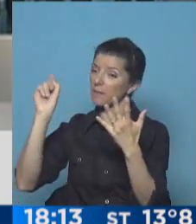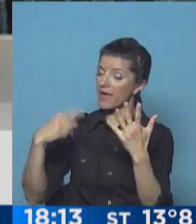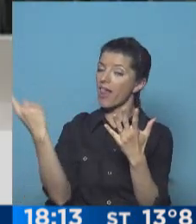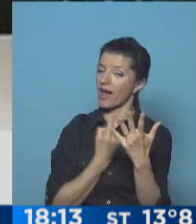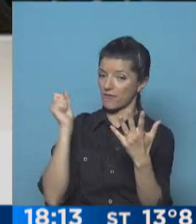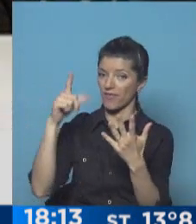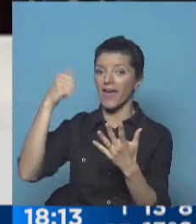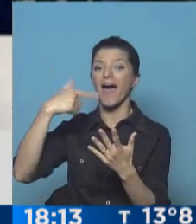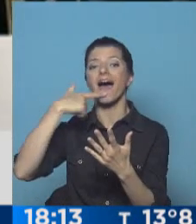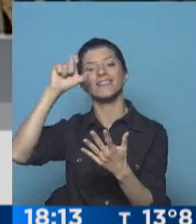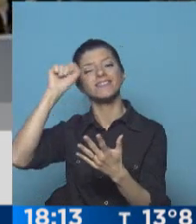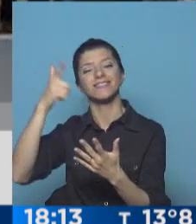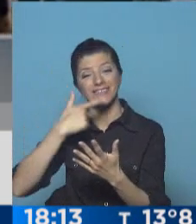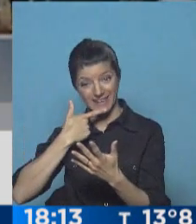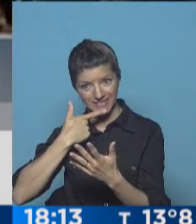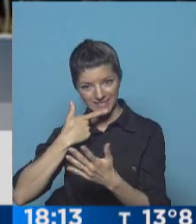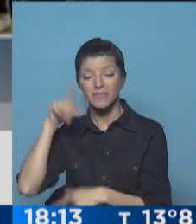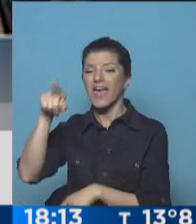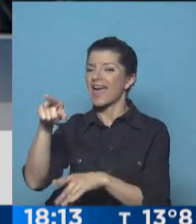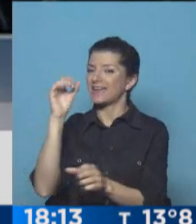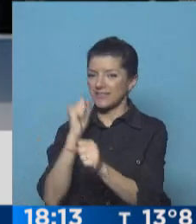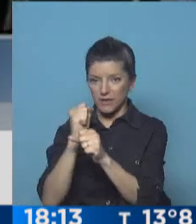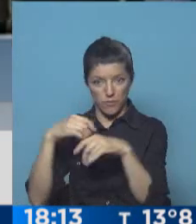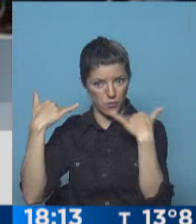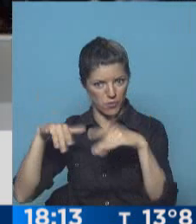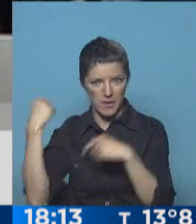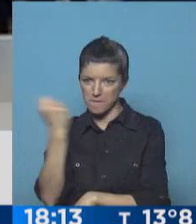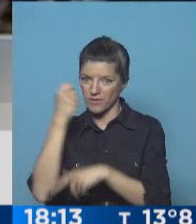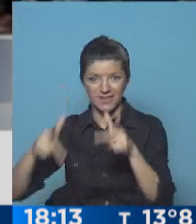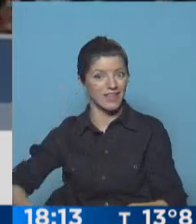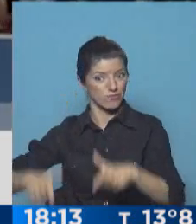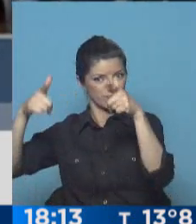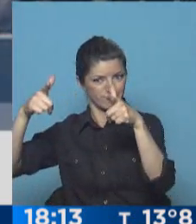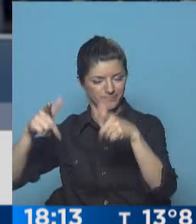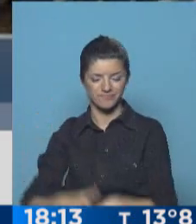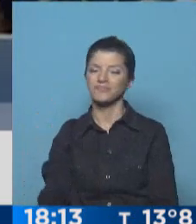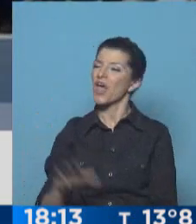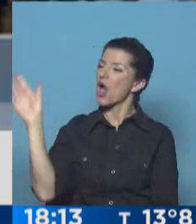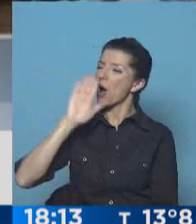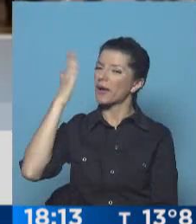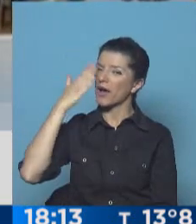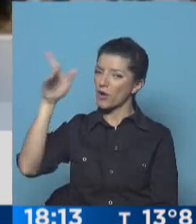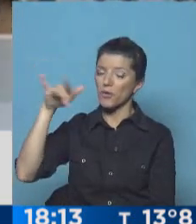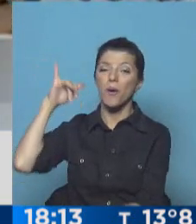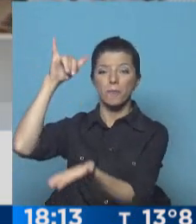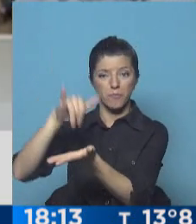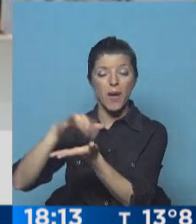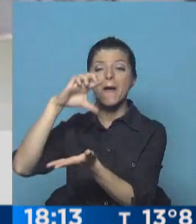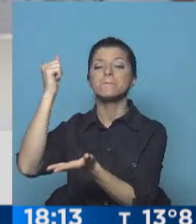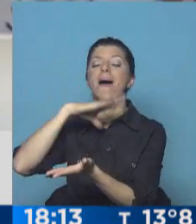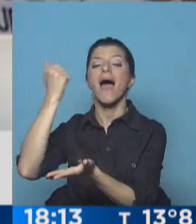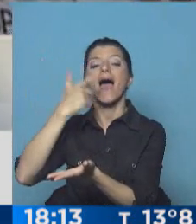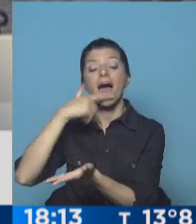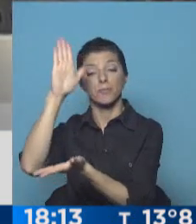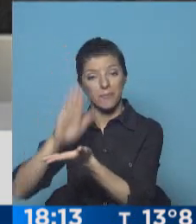ANSES, Gabriela Esteves, en esta obra tan, tan importante, Presidenta. Bueno, hola Córdoba, Aeropuerto de Pajas Blancas. Bueno,